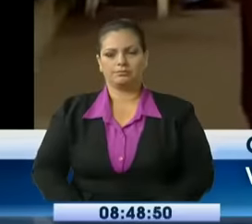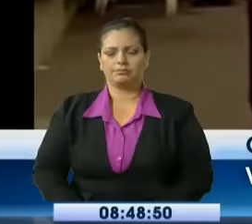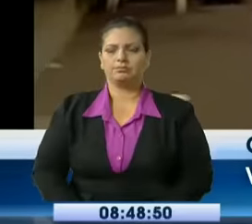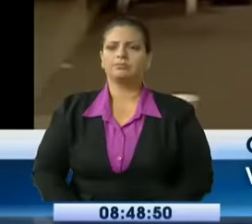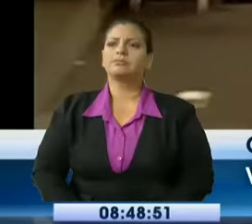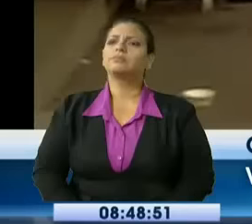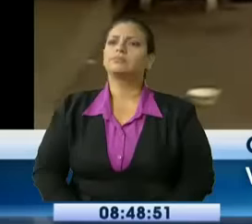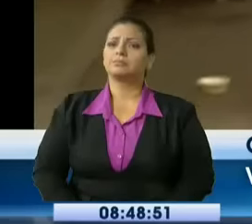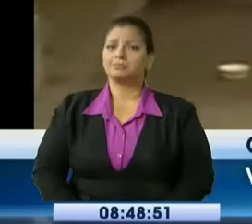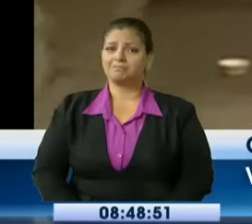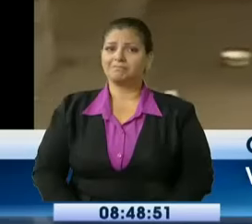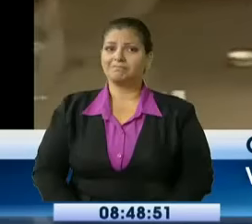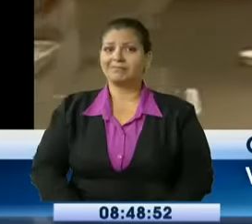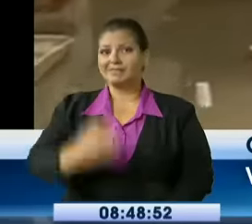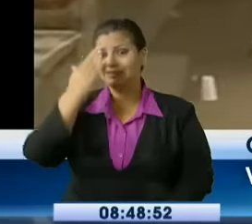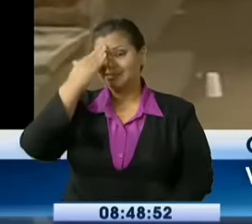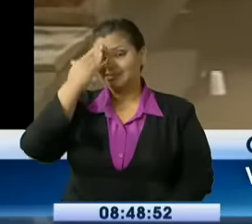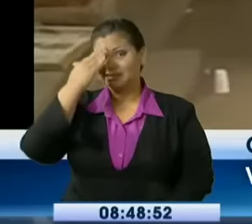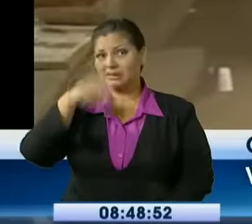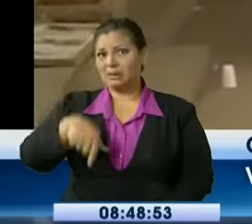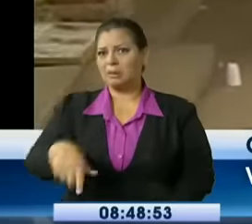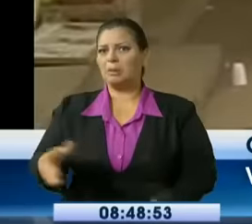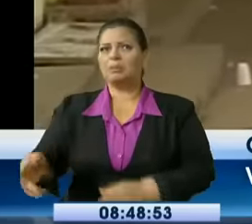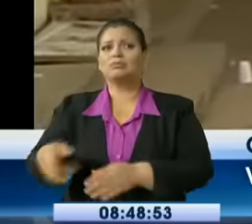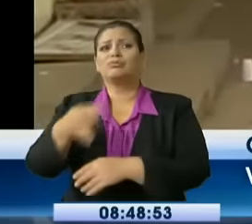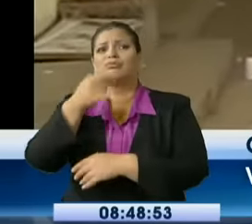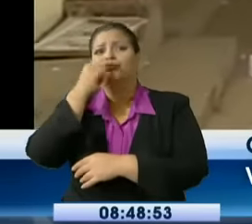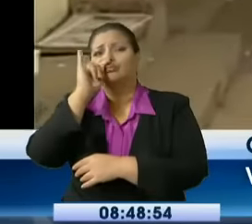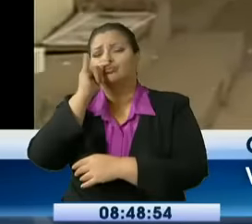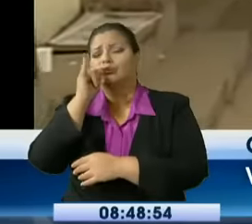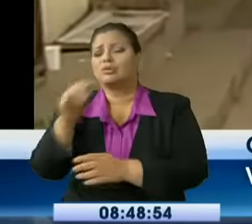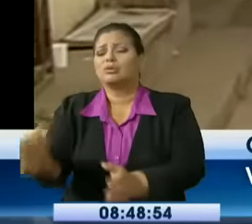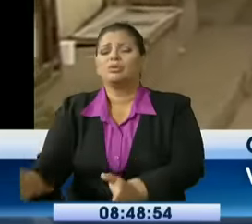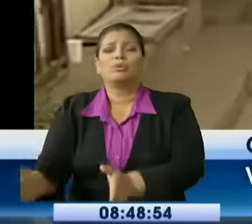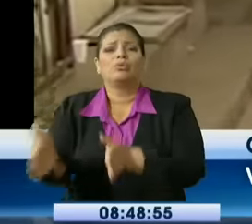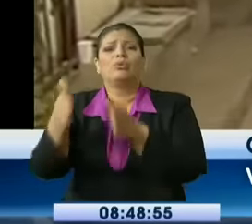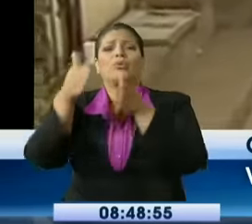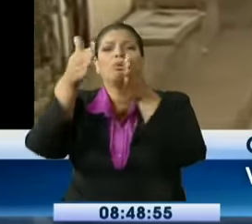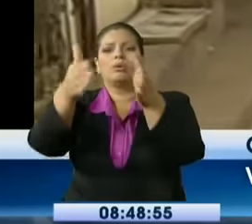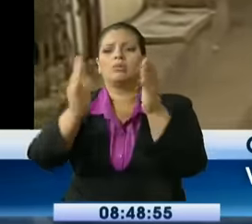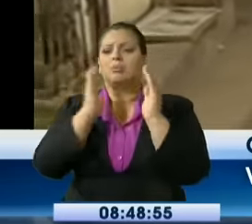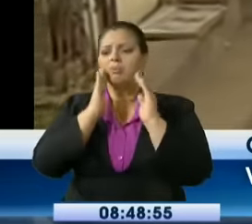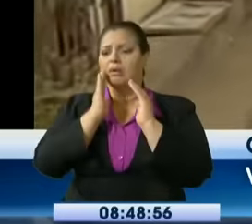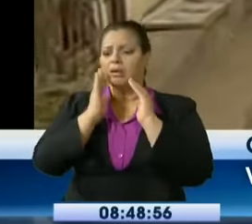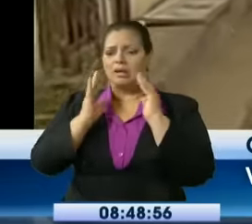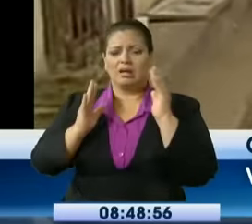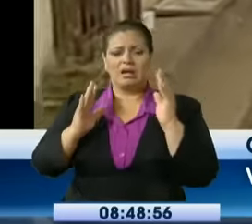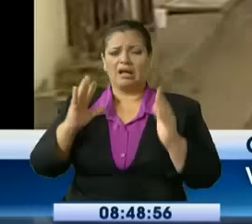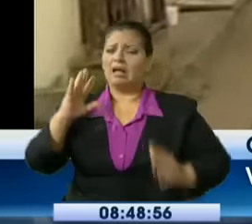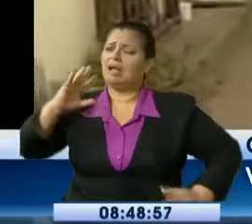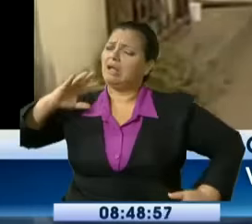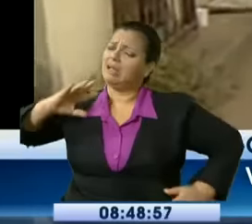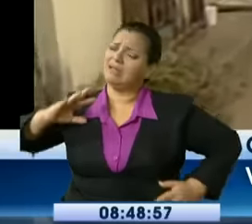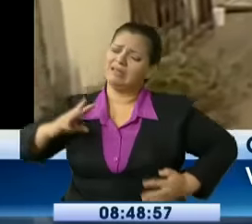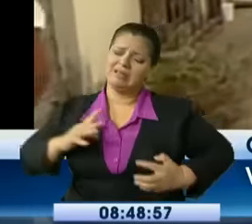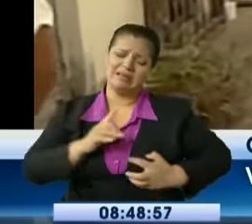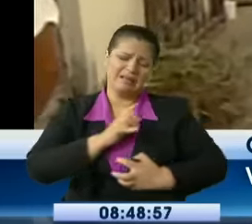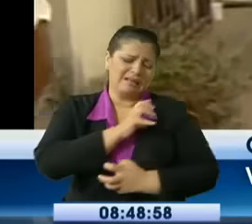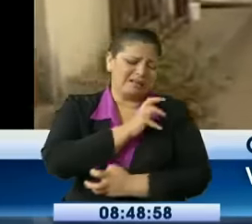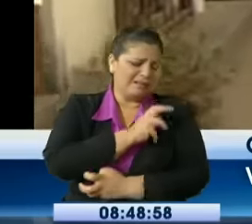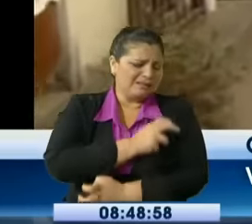el momento del entierro, porque es cuando ella se va a poner mucho más angustiada, mucho más ansiosa. Eso es lo que se llama revictimizar,